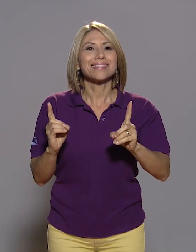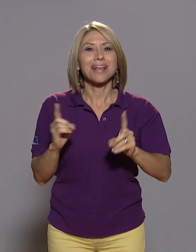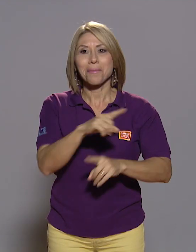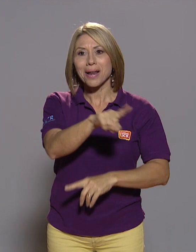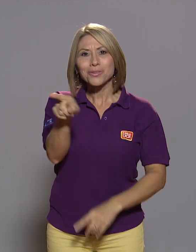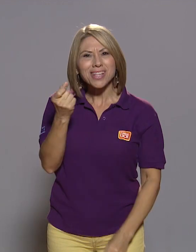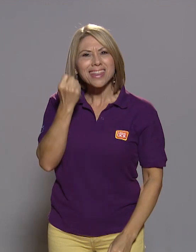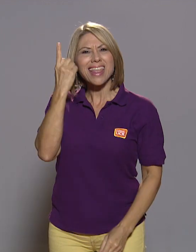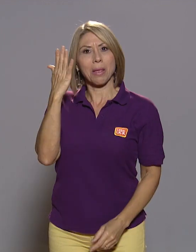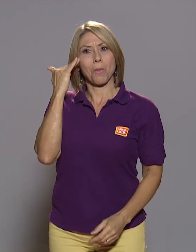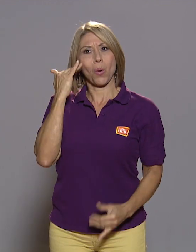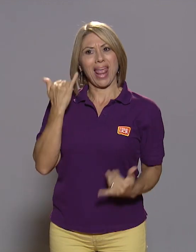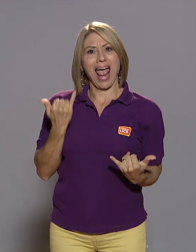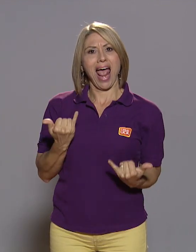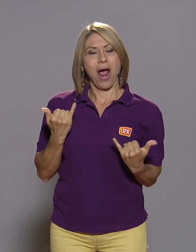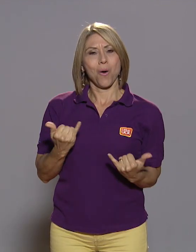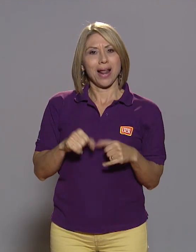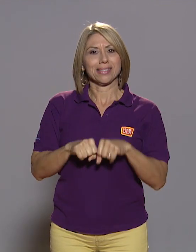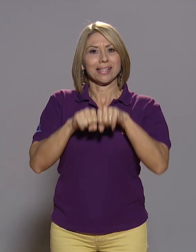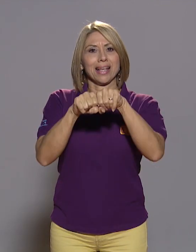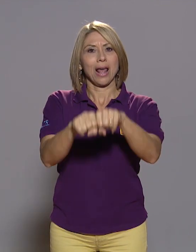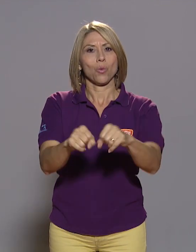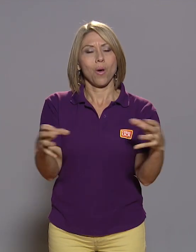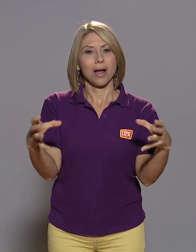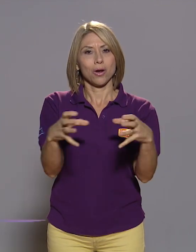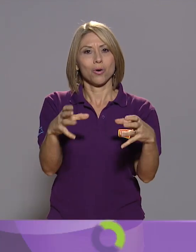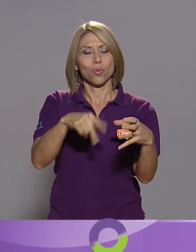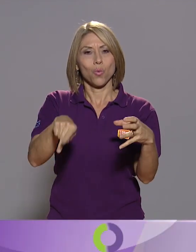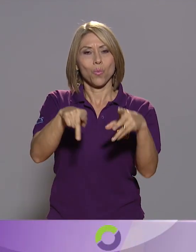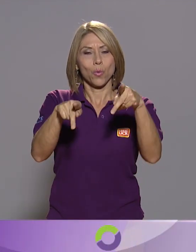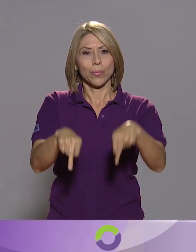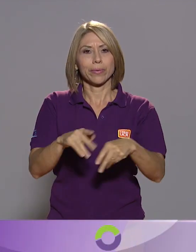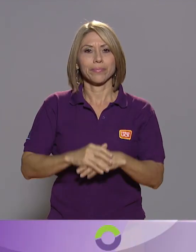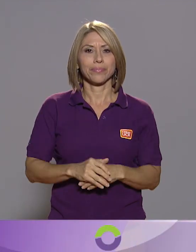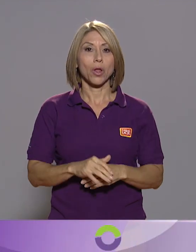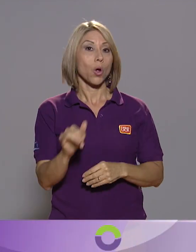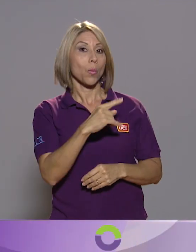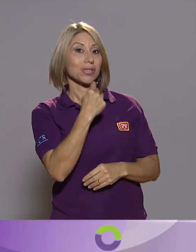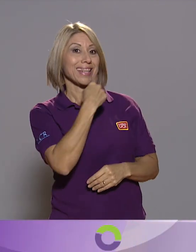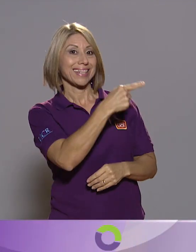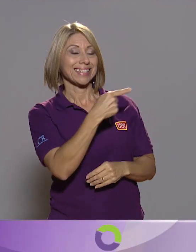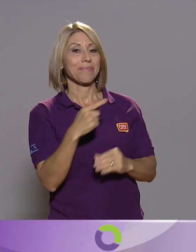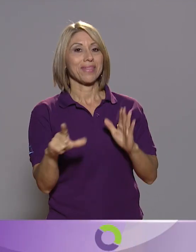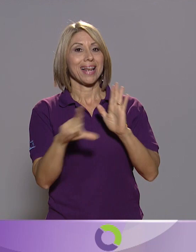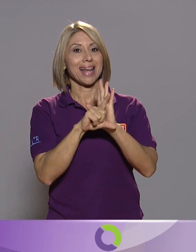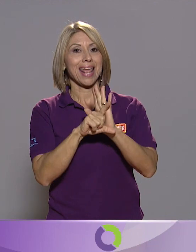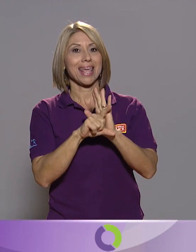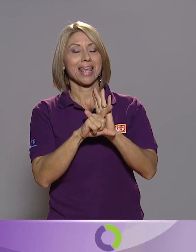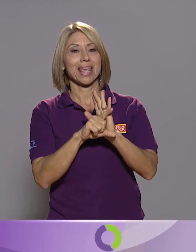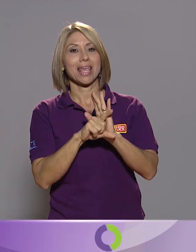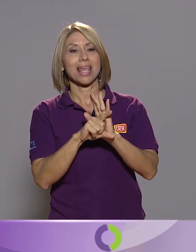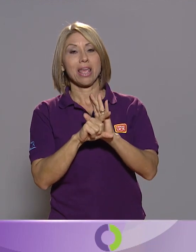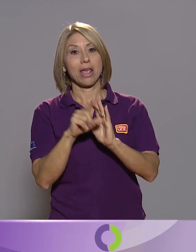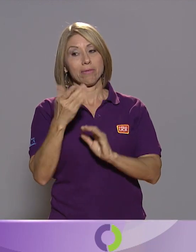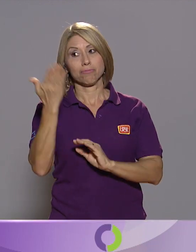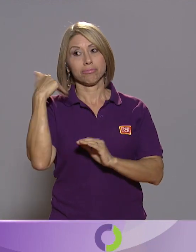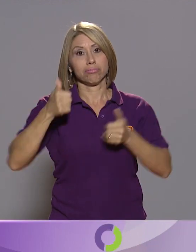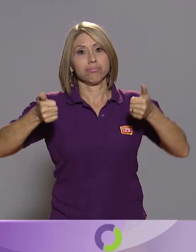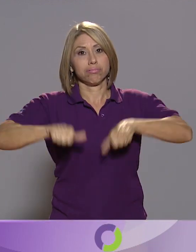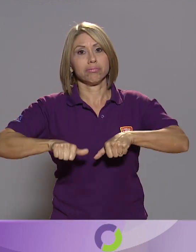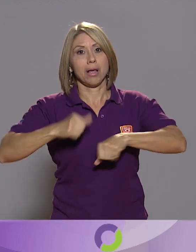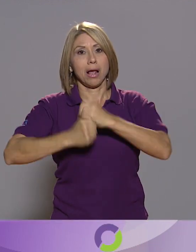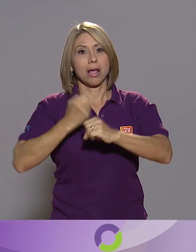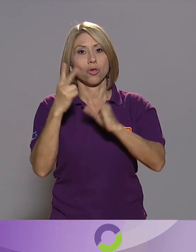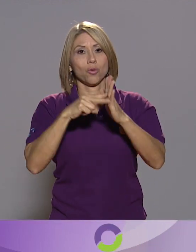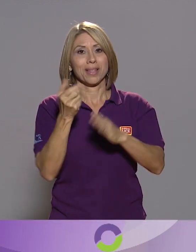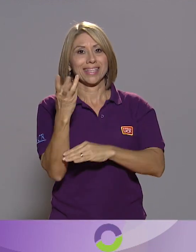comprenda por qué es hasta ahora que se gradúa la primera generación? Claro. Bueno, como bien decís, lo de la ley 2016, sin embargo, el